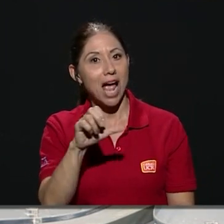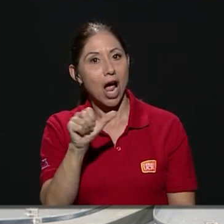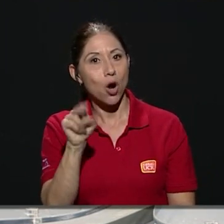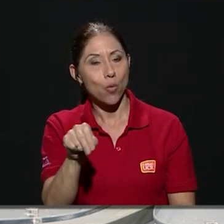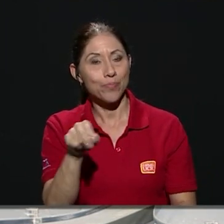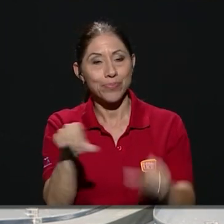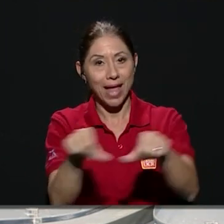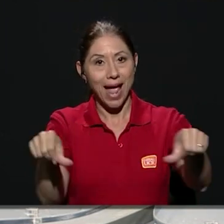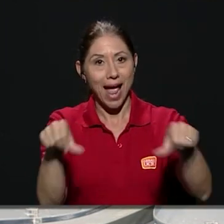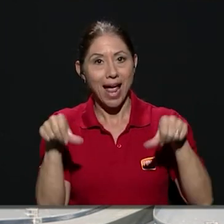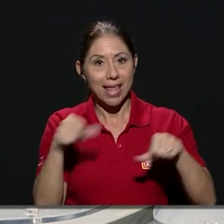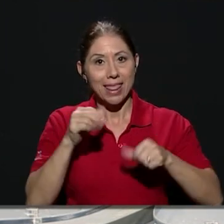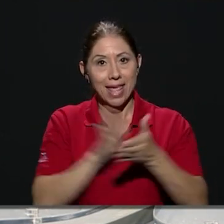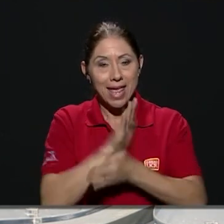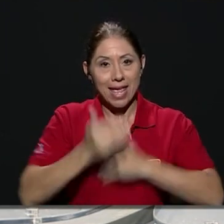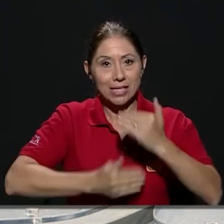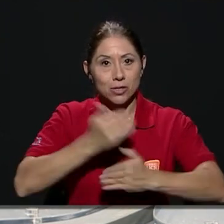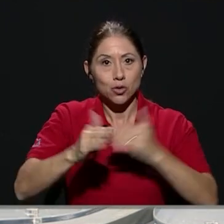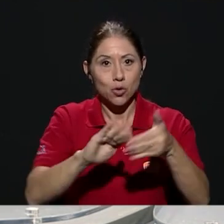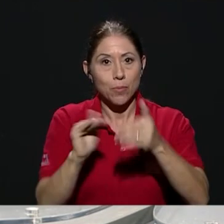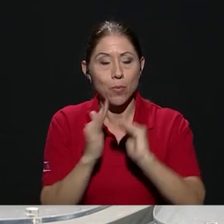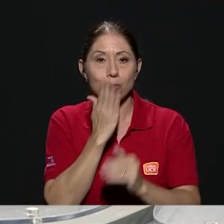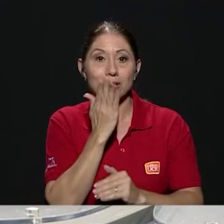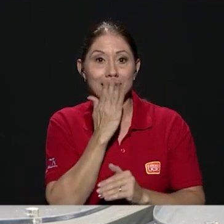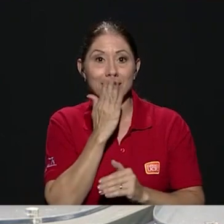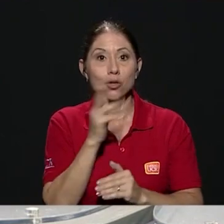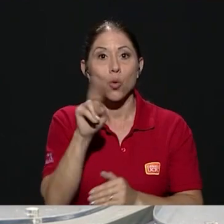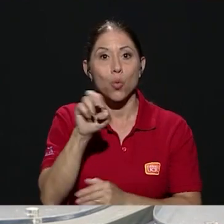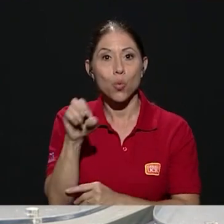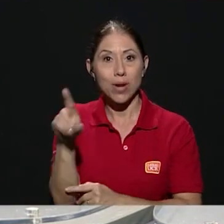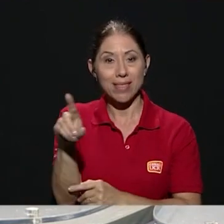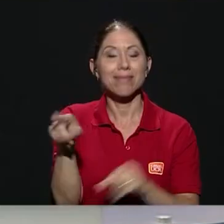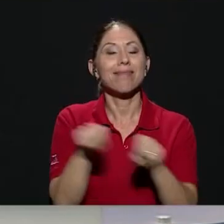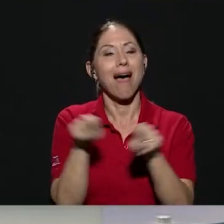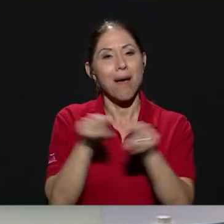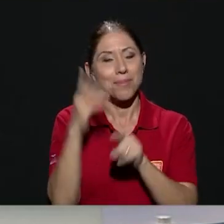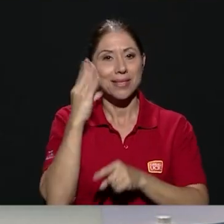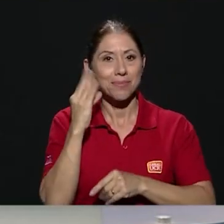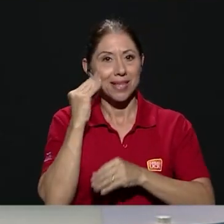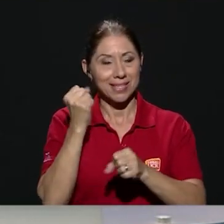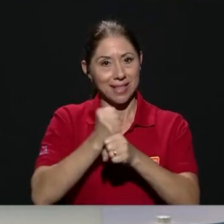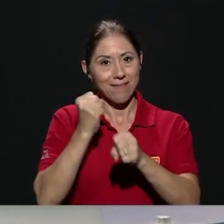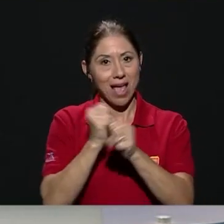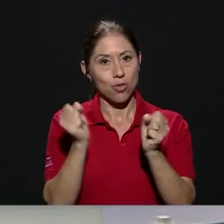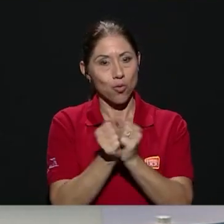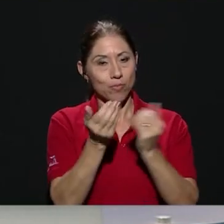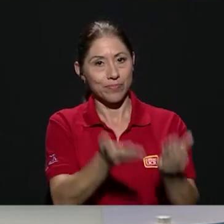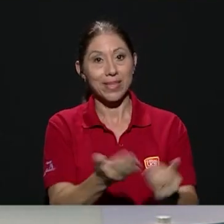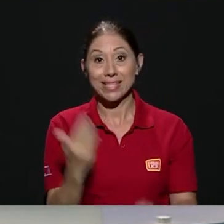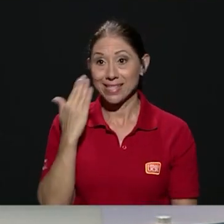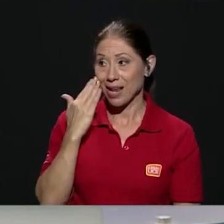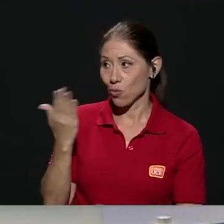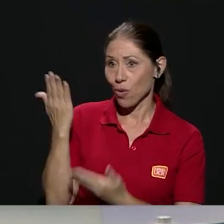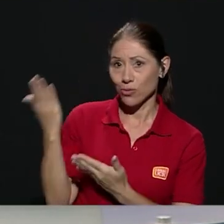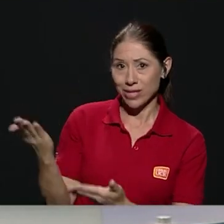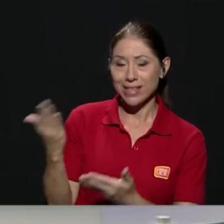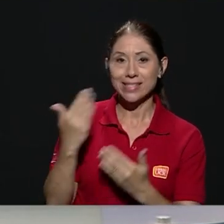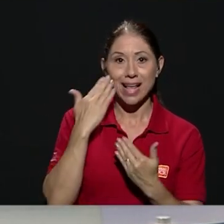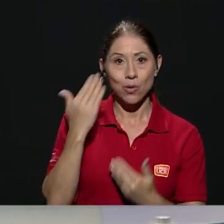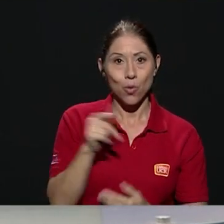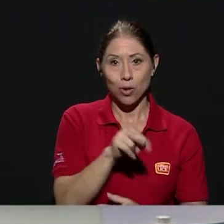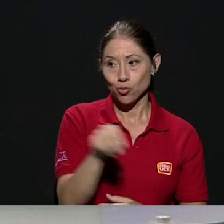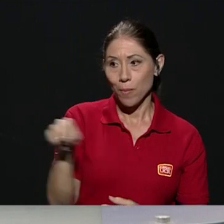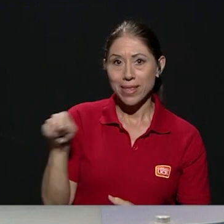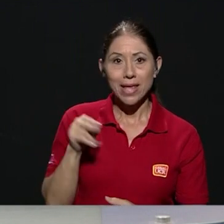de pueblos indígenas de la Universidad Estatal a Distancia, que también tiene mucha experiencia trabajando con estos territorios. Un saludo cordial a usted, a los compañeros,